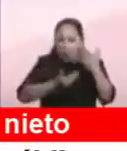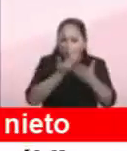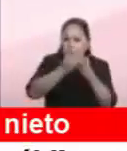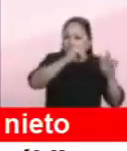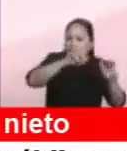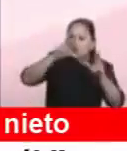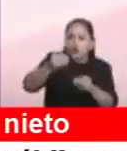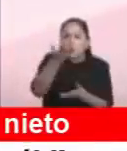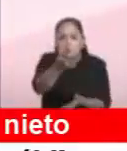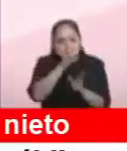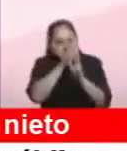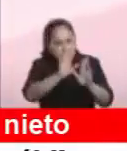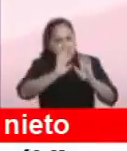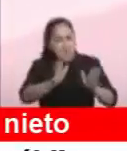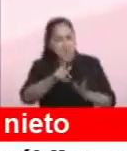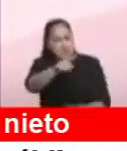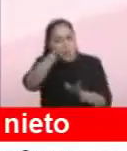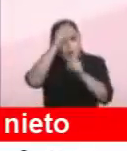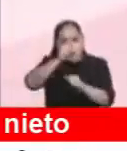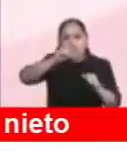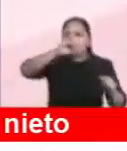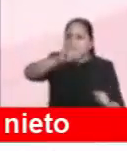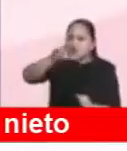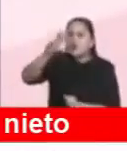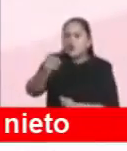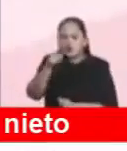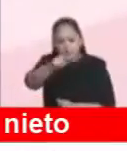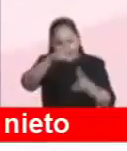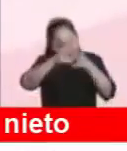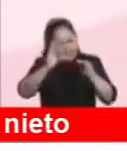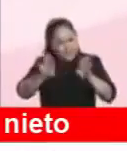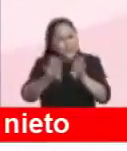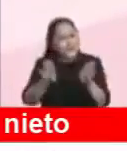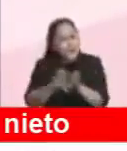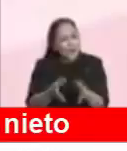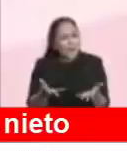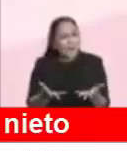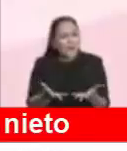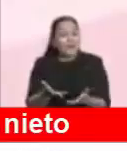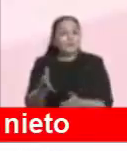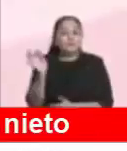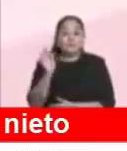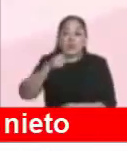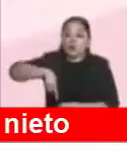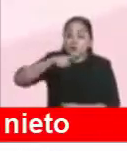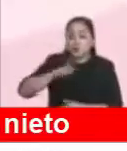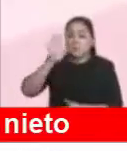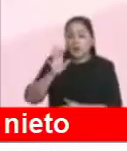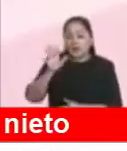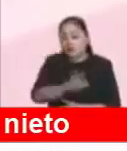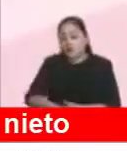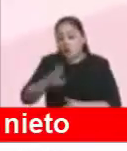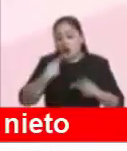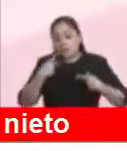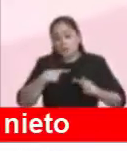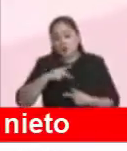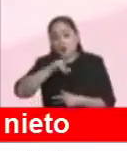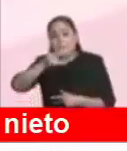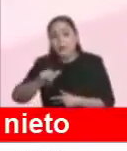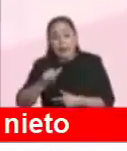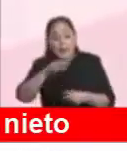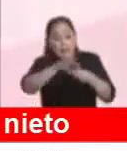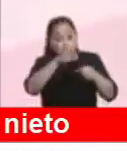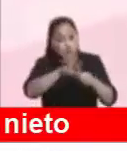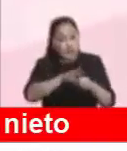¿Qué nos dejó el primer debate? Nada nuevo, todo lo que esperábamos, el ataque de todos en contra de Andrés Manuel López Obrador, una